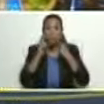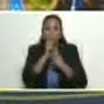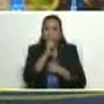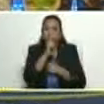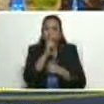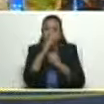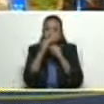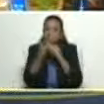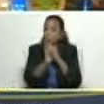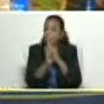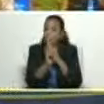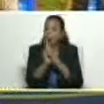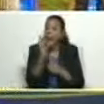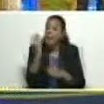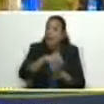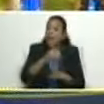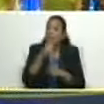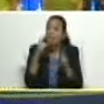callado.